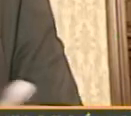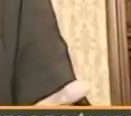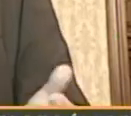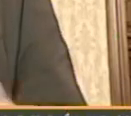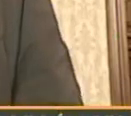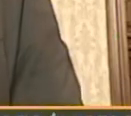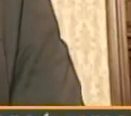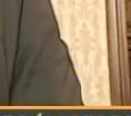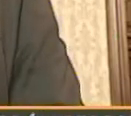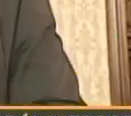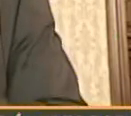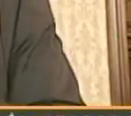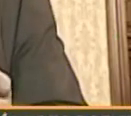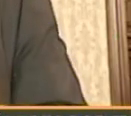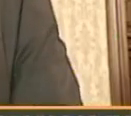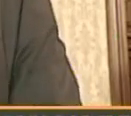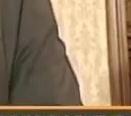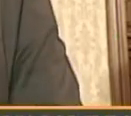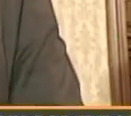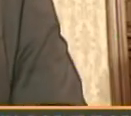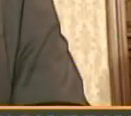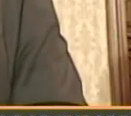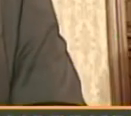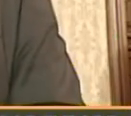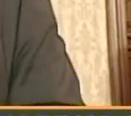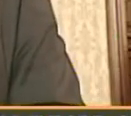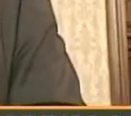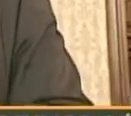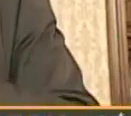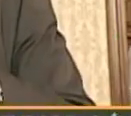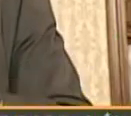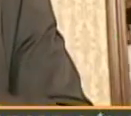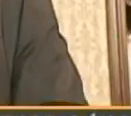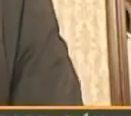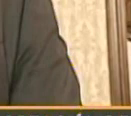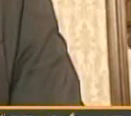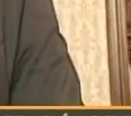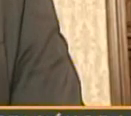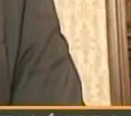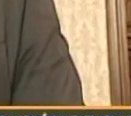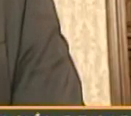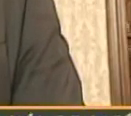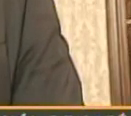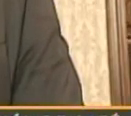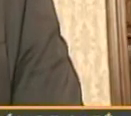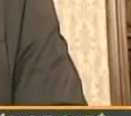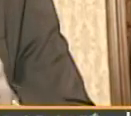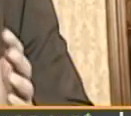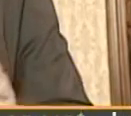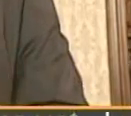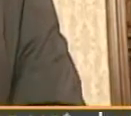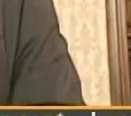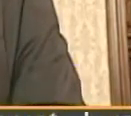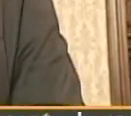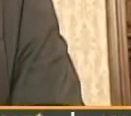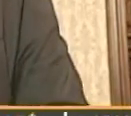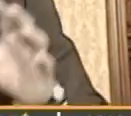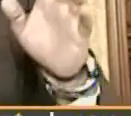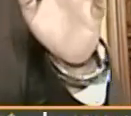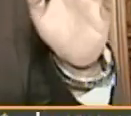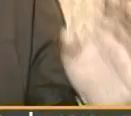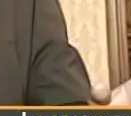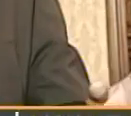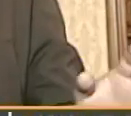perdido. Igual manera hizo mención a lo que está ocurriendo en el seno de la Organización de Estados Americanos, donde la